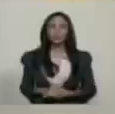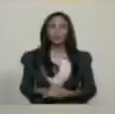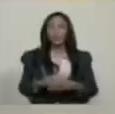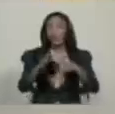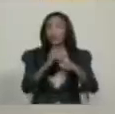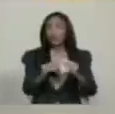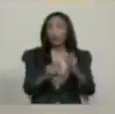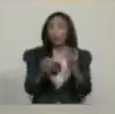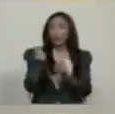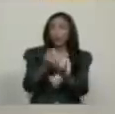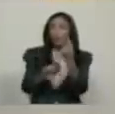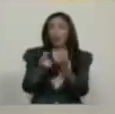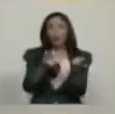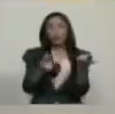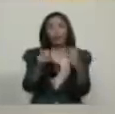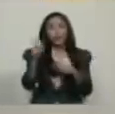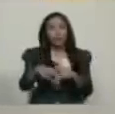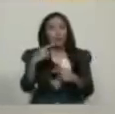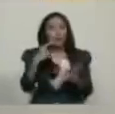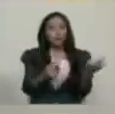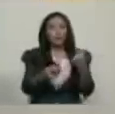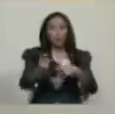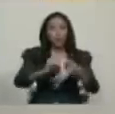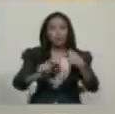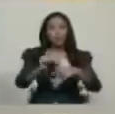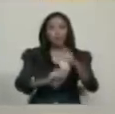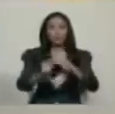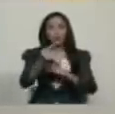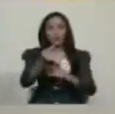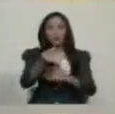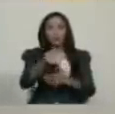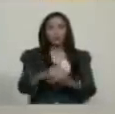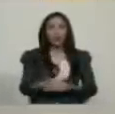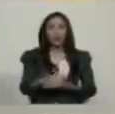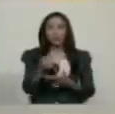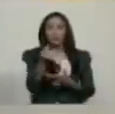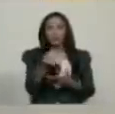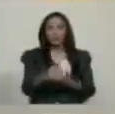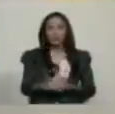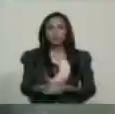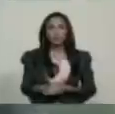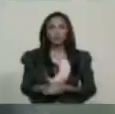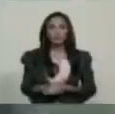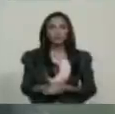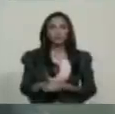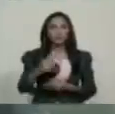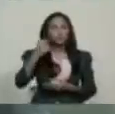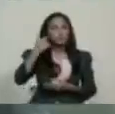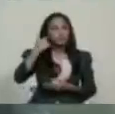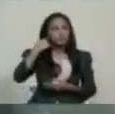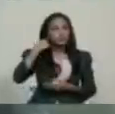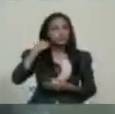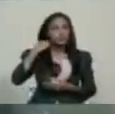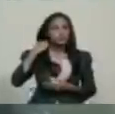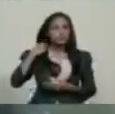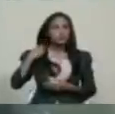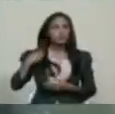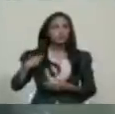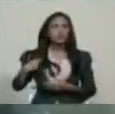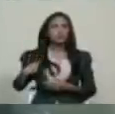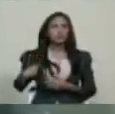rica, muy rica en semilla, de todos los productos, de todo. Son procesos,